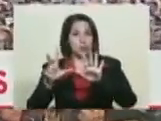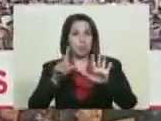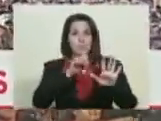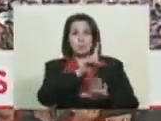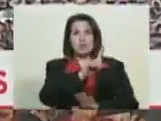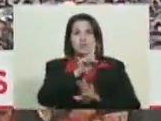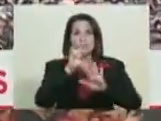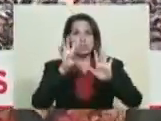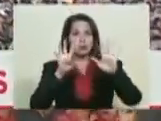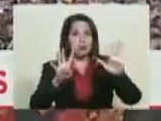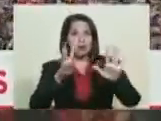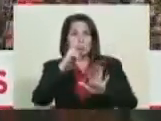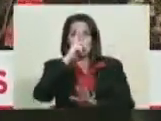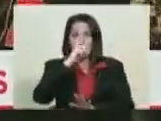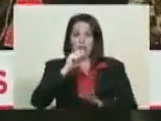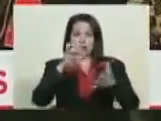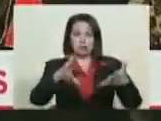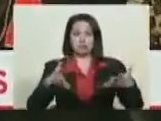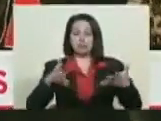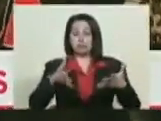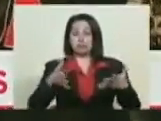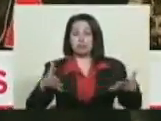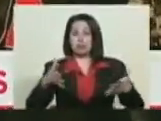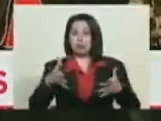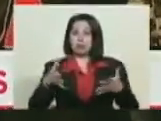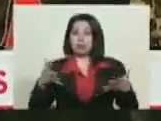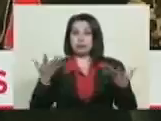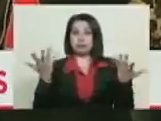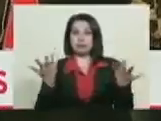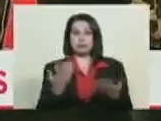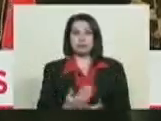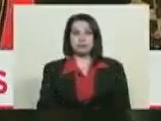19 años de victoria en victoria.